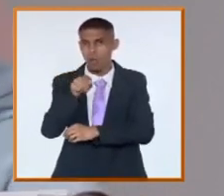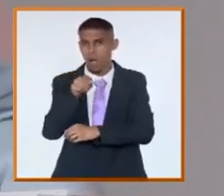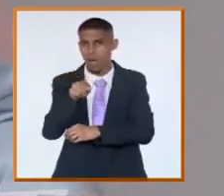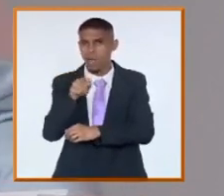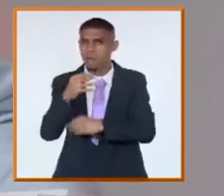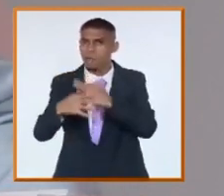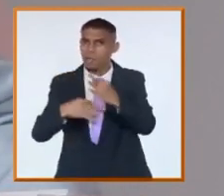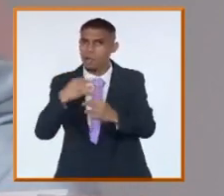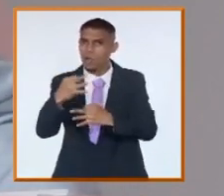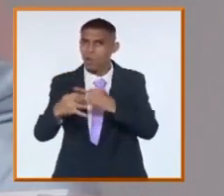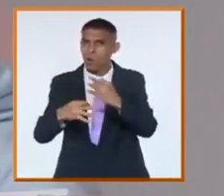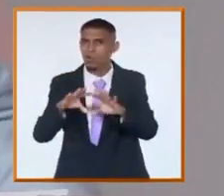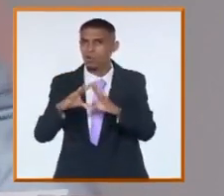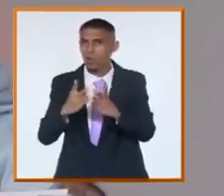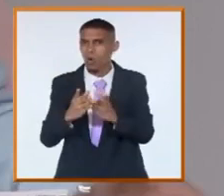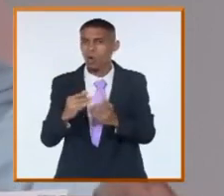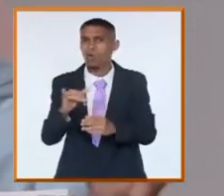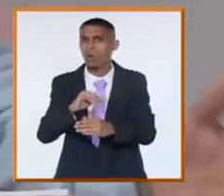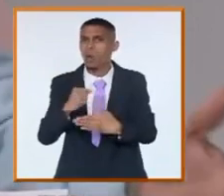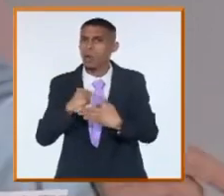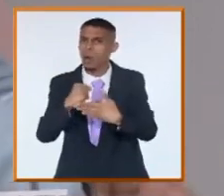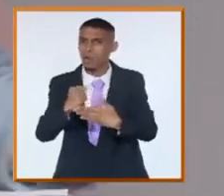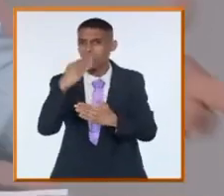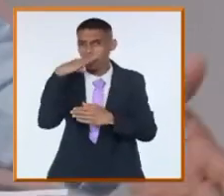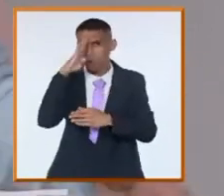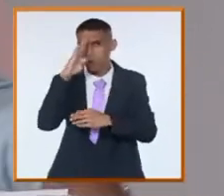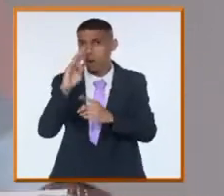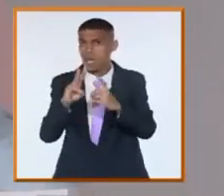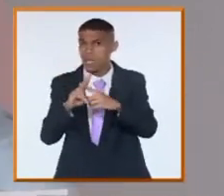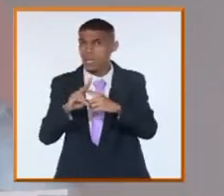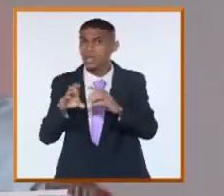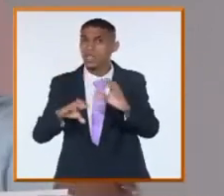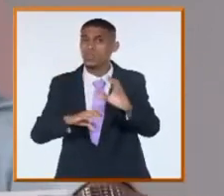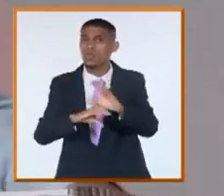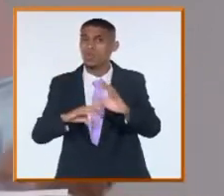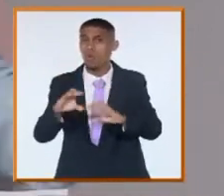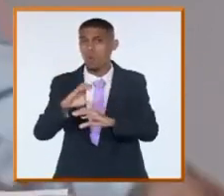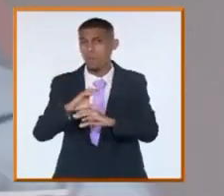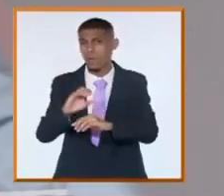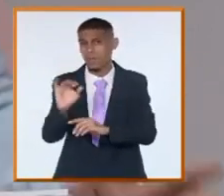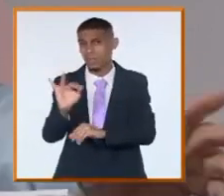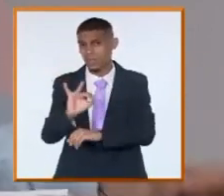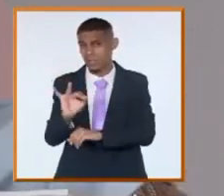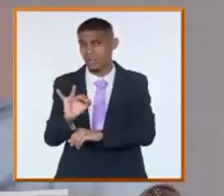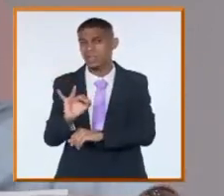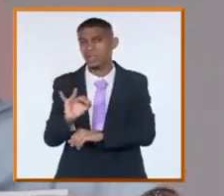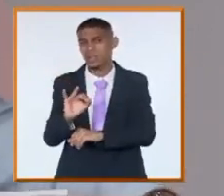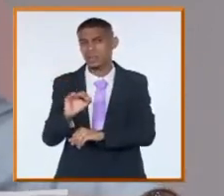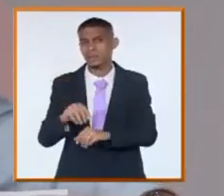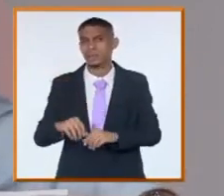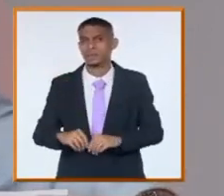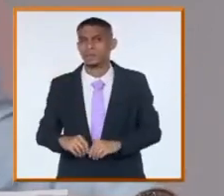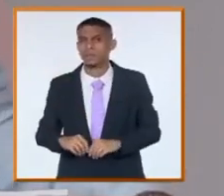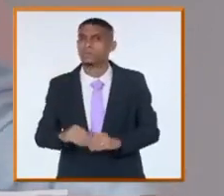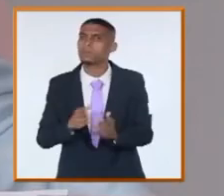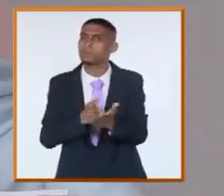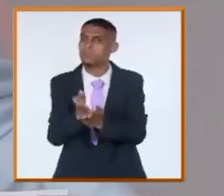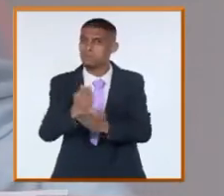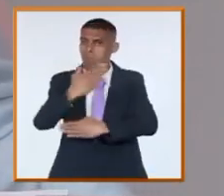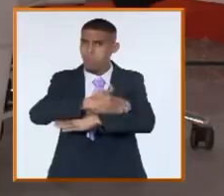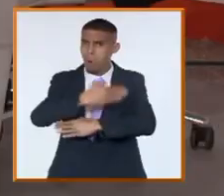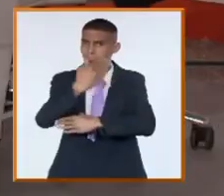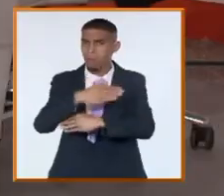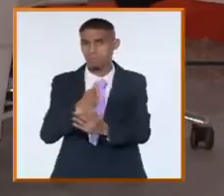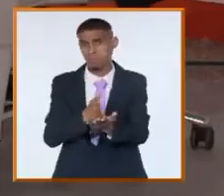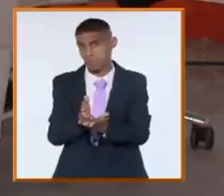de los setenta como el apoyo incondicional a Cuba pero sigue el bloqueo y sigue las restricciones y recrudecido constantemente